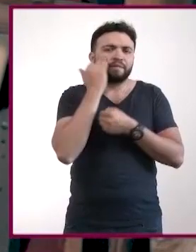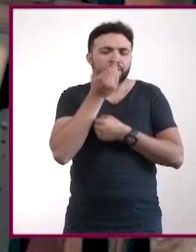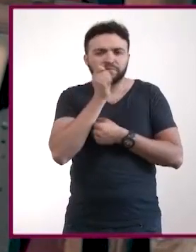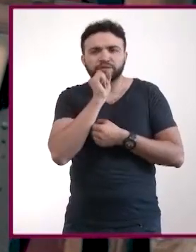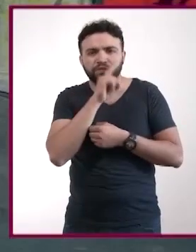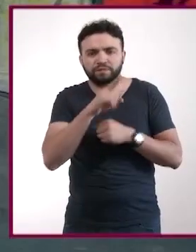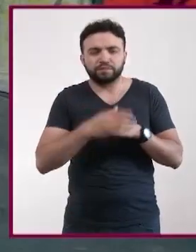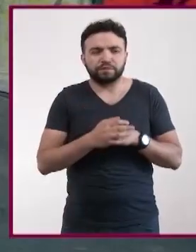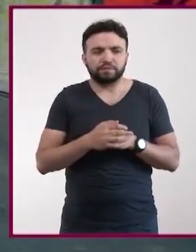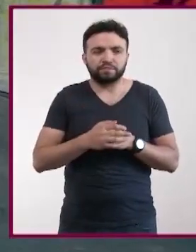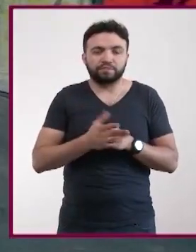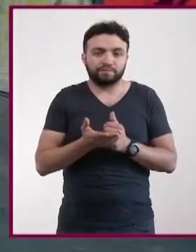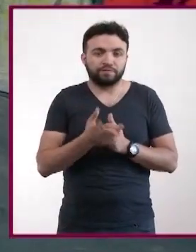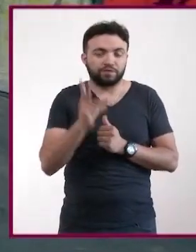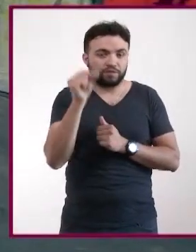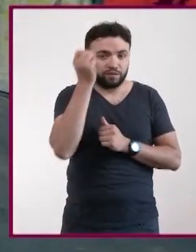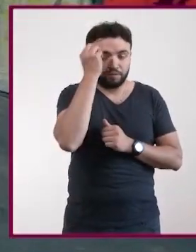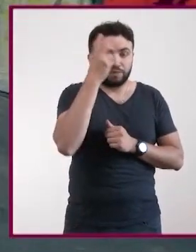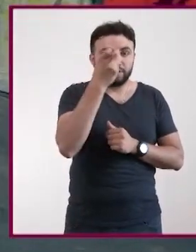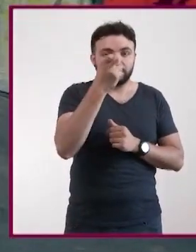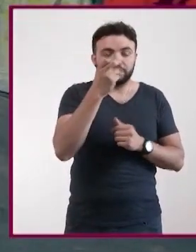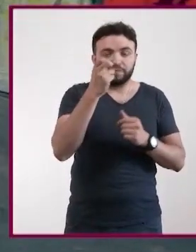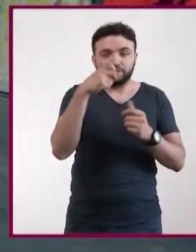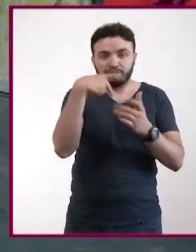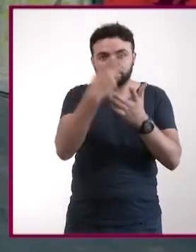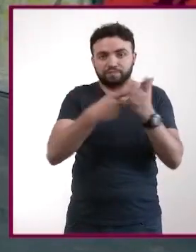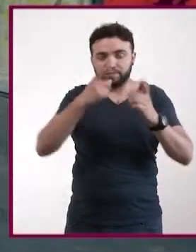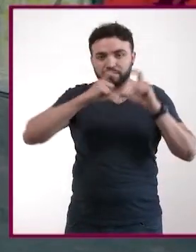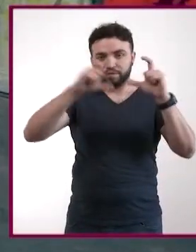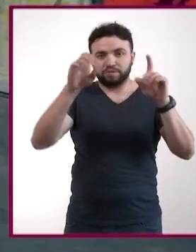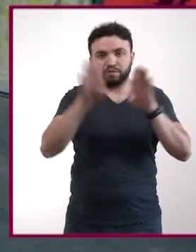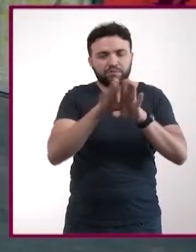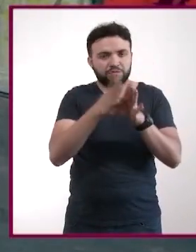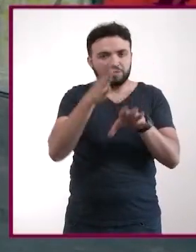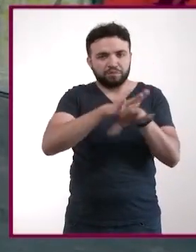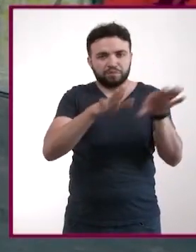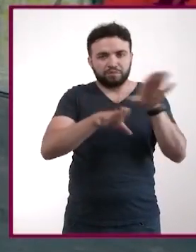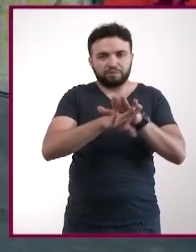Facebook. Y no olviden que este programa es un espacio de construcción del